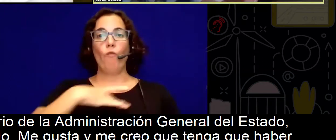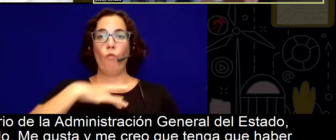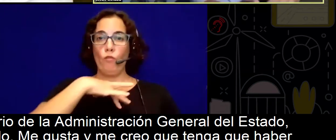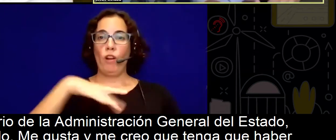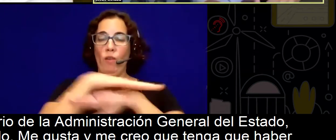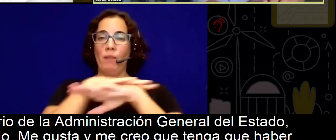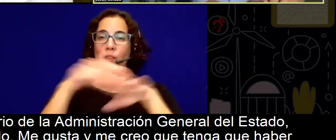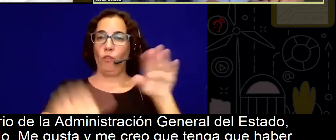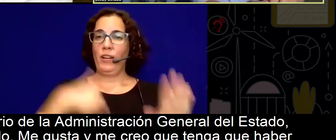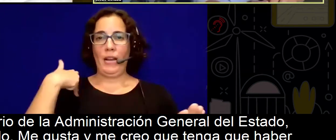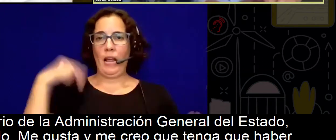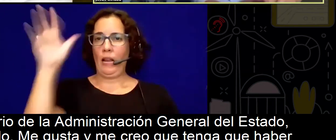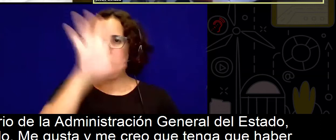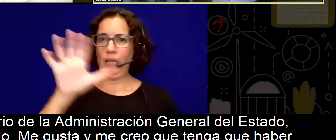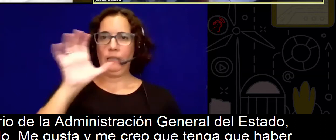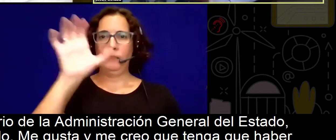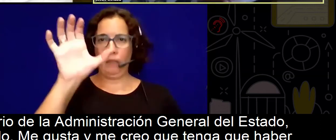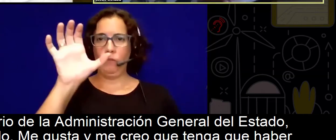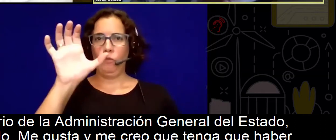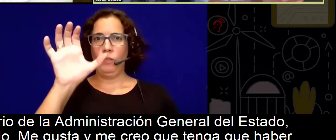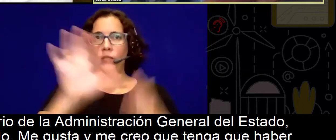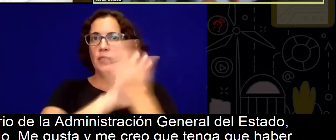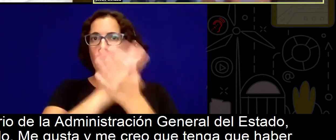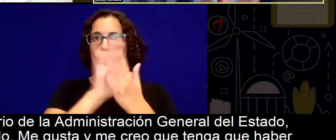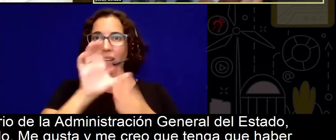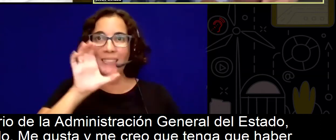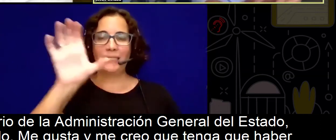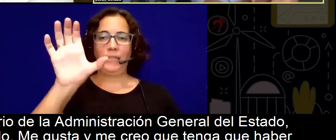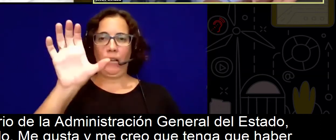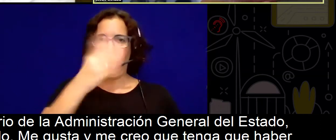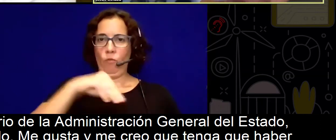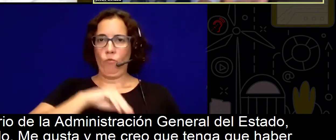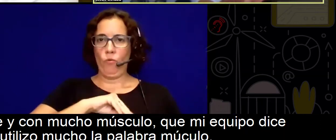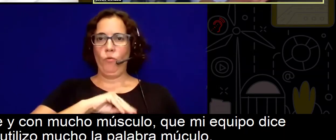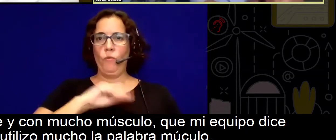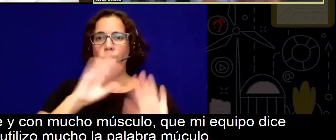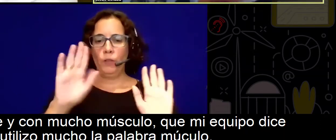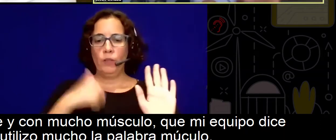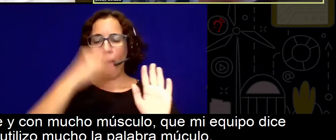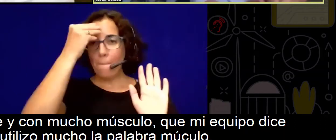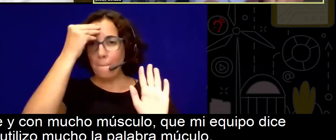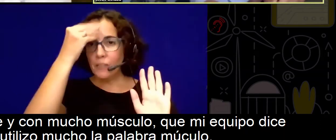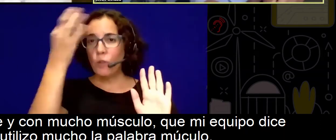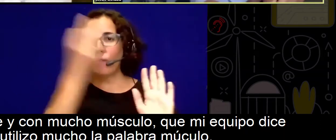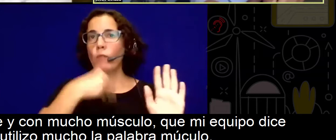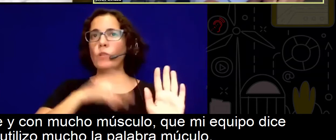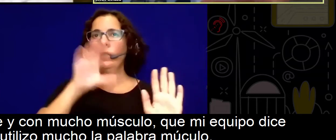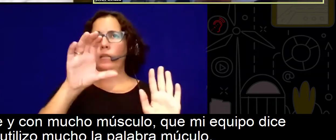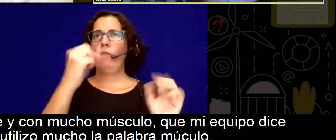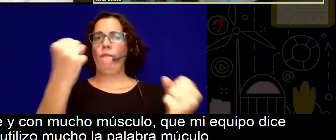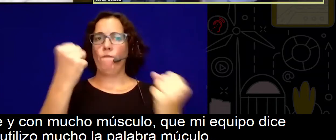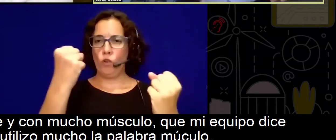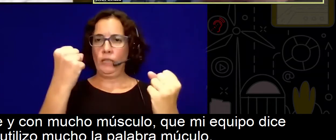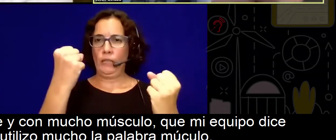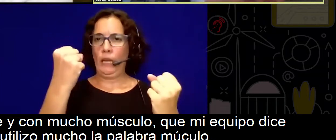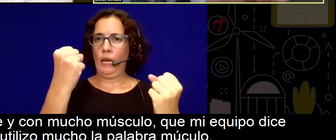General del Estado y hablo del Estado, ¿no? Me gusta y me creo que tenga que haber un Estado fuerte y con mucho músculo,